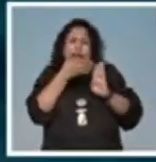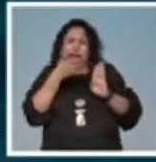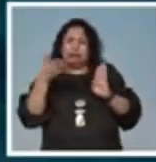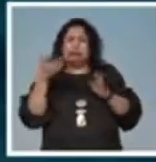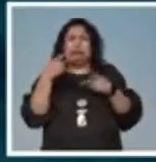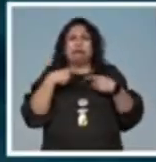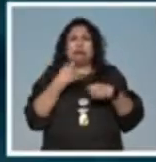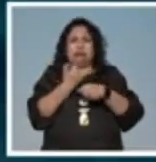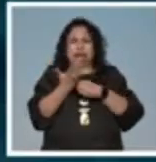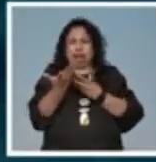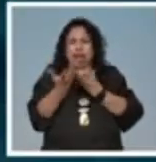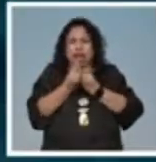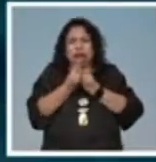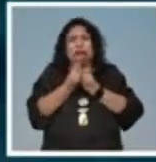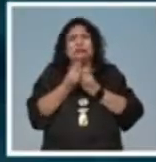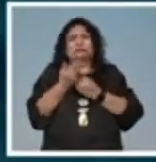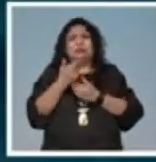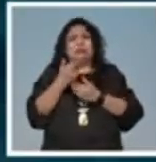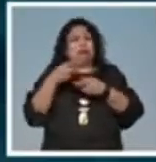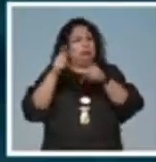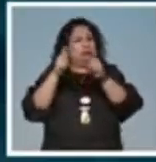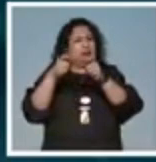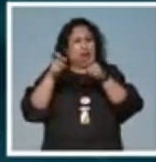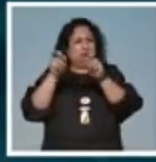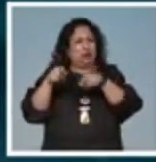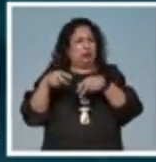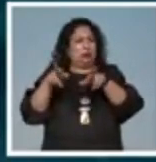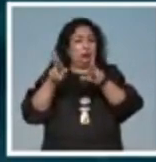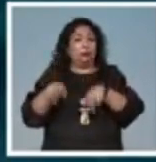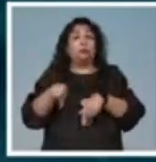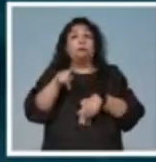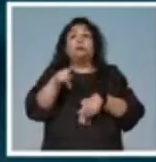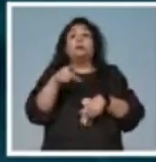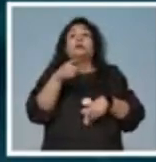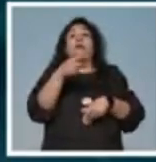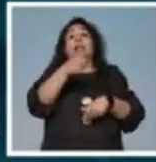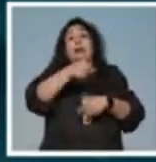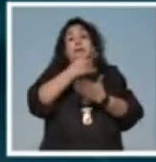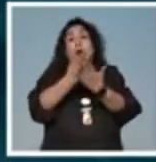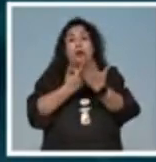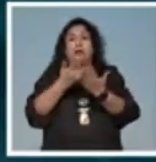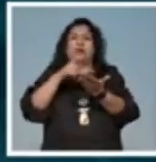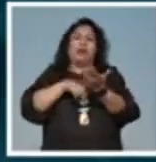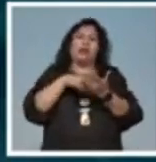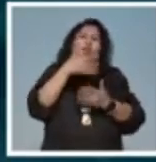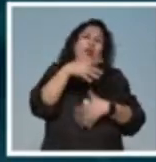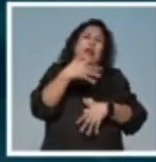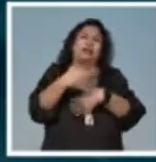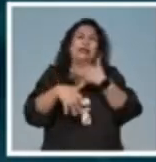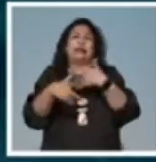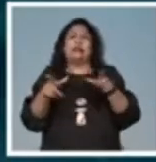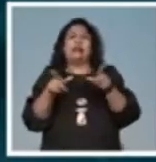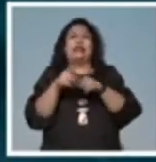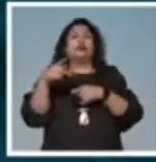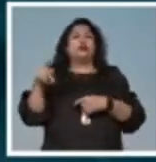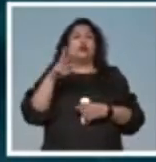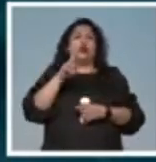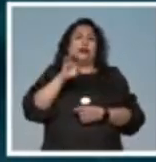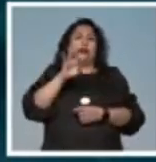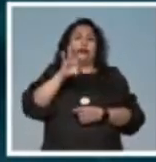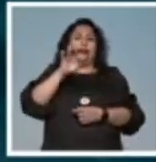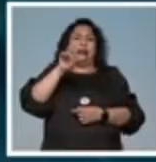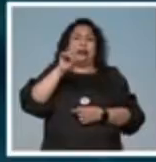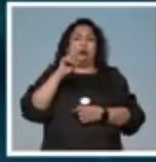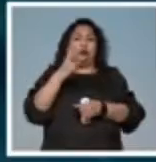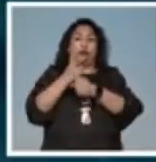personajes muy cercanos que se representaban a sí mismos. Cada programa tendrá alrededor de 10 y 15 trabajos cortos de Ricardo Nikolayevsky. La